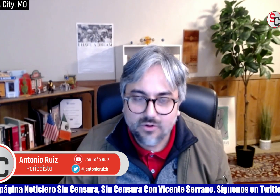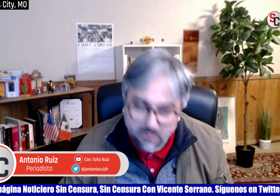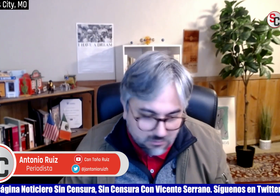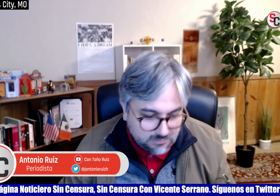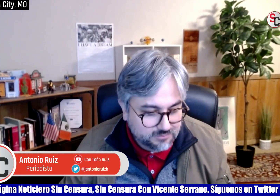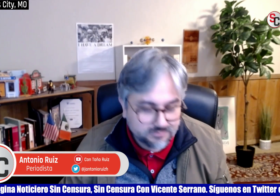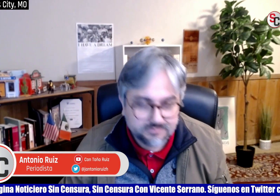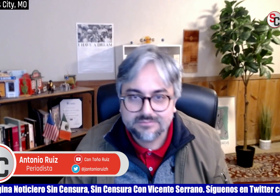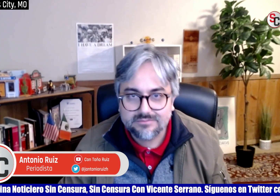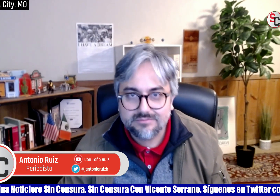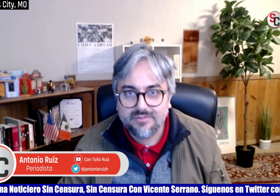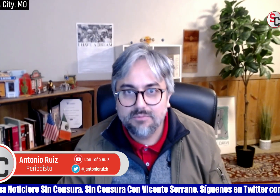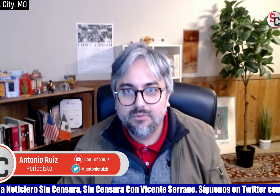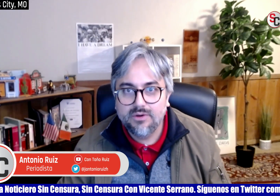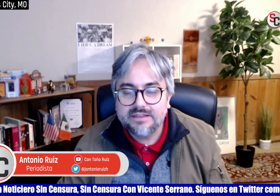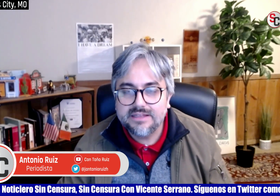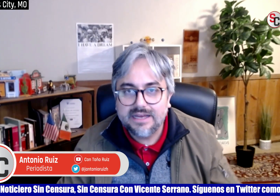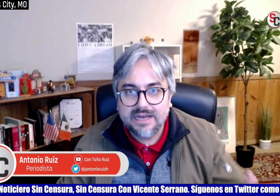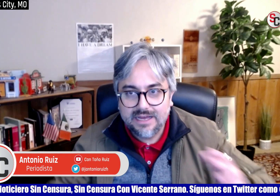Como